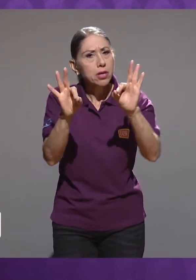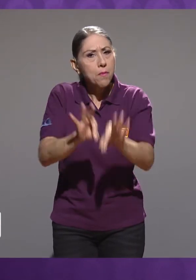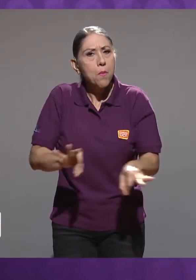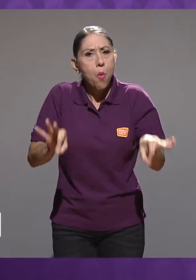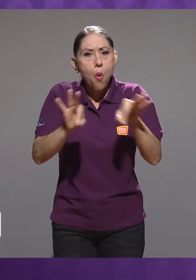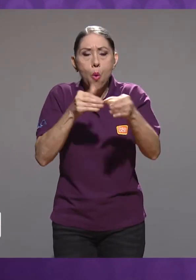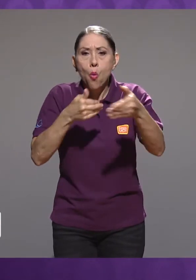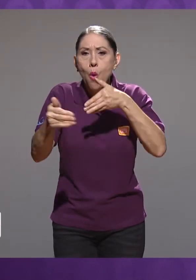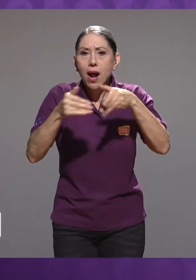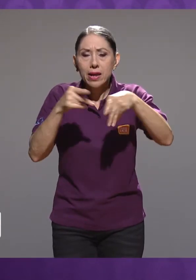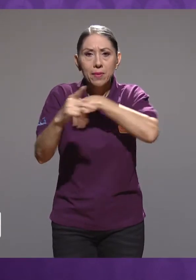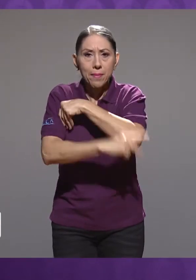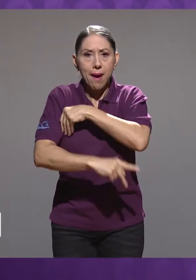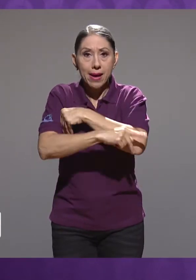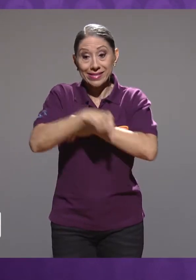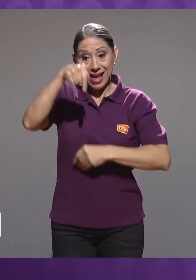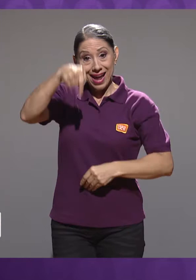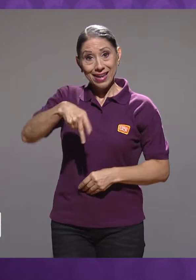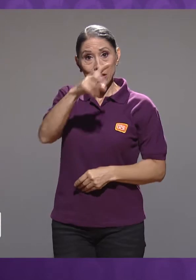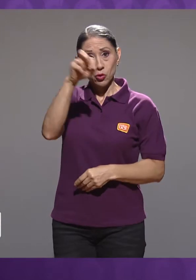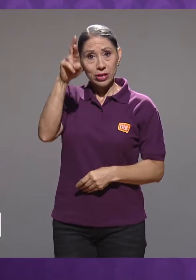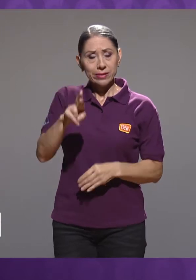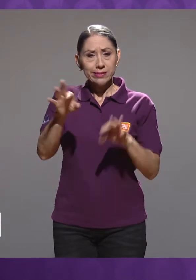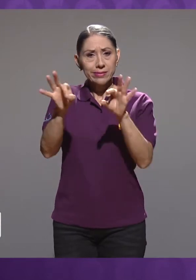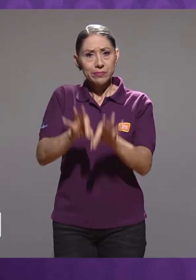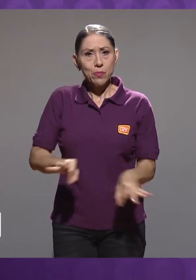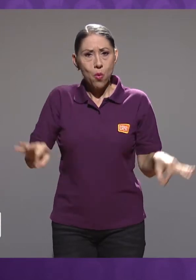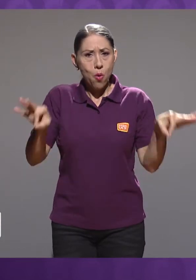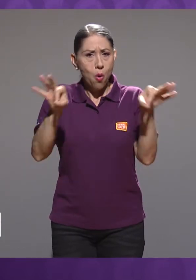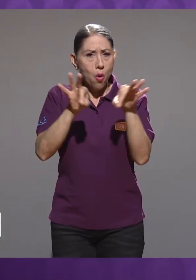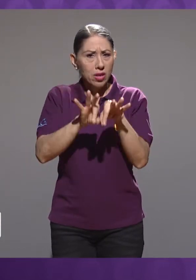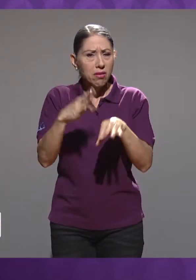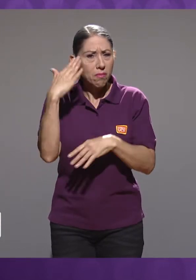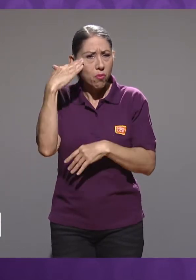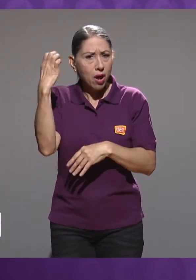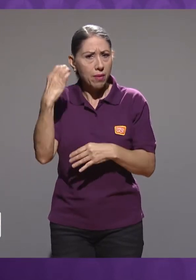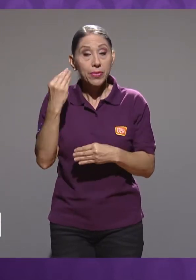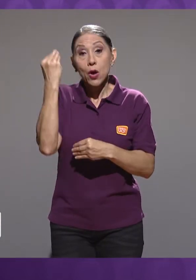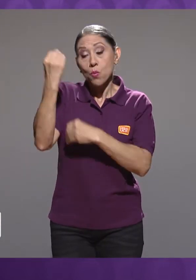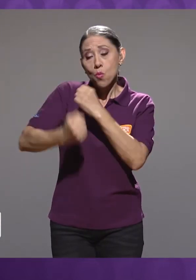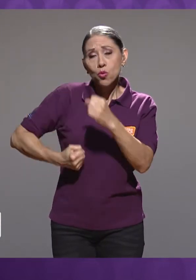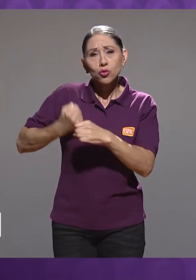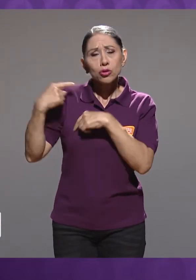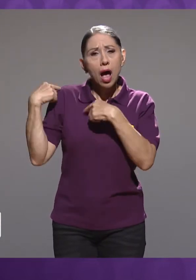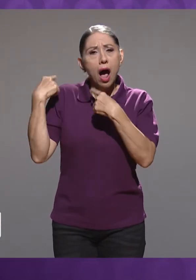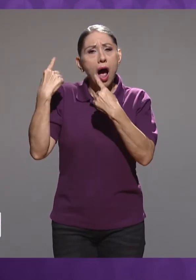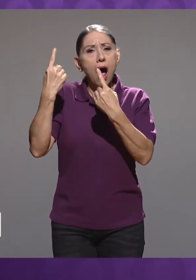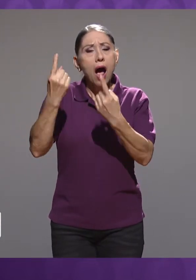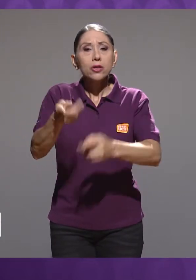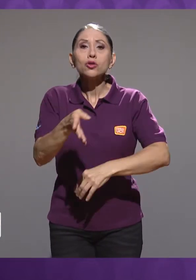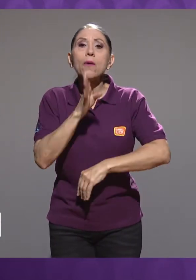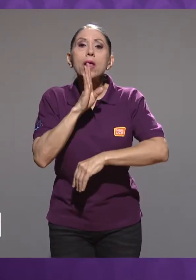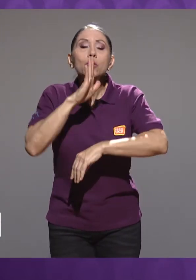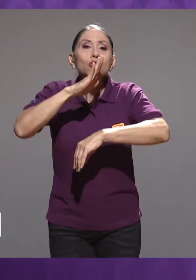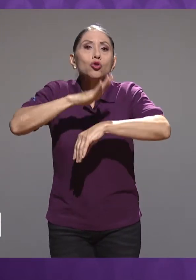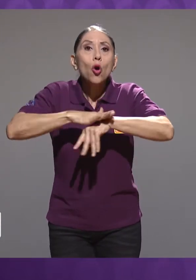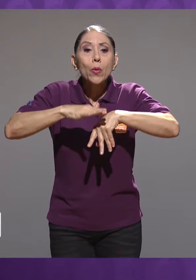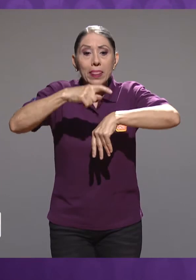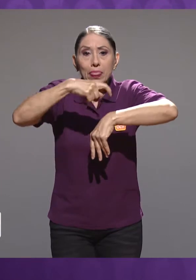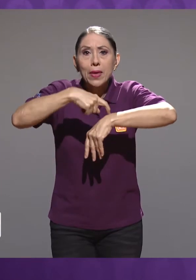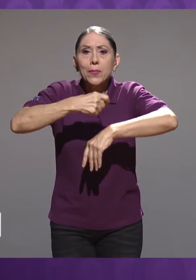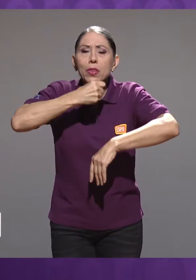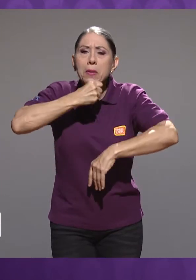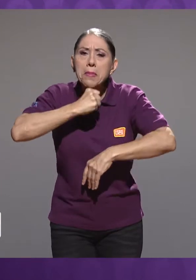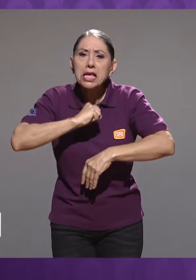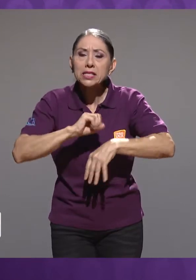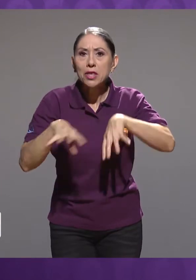en el contexto de Costa Rica es importante porque durante muchos años hemos venido hablando de envejecimiento